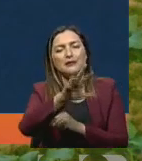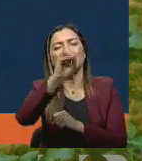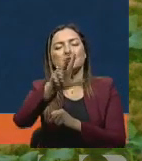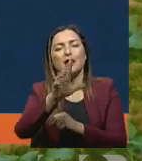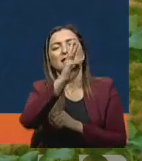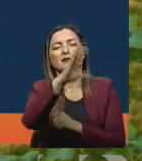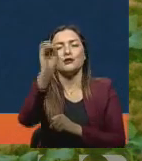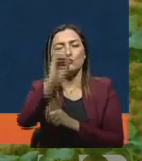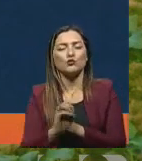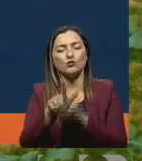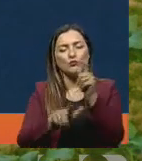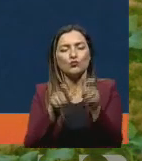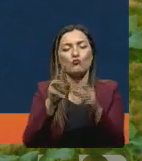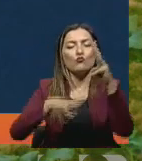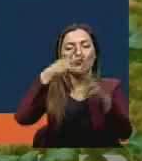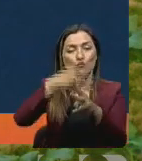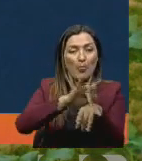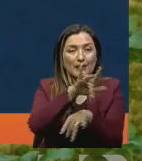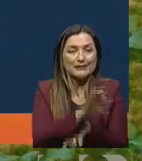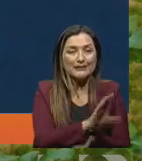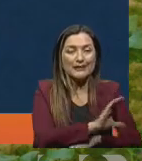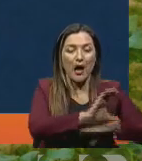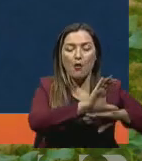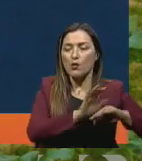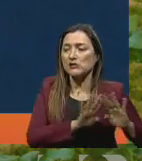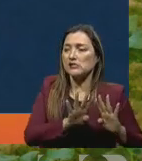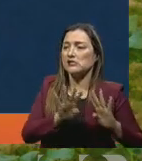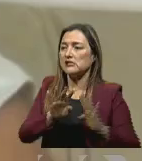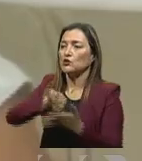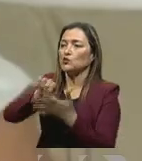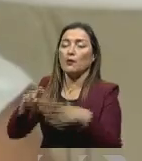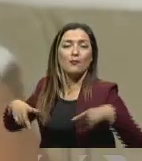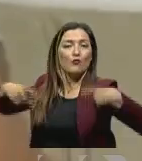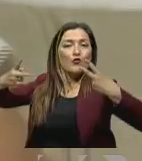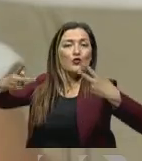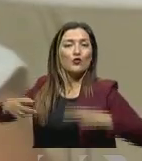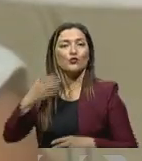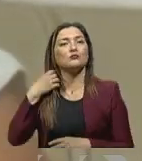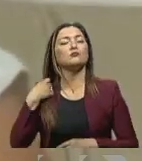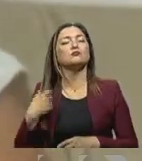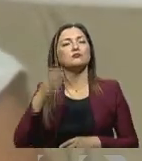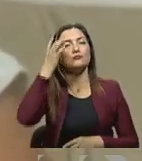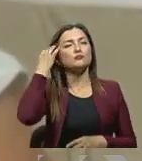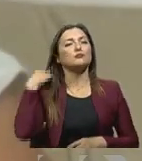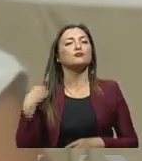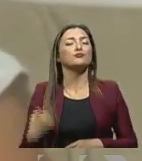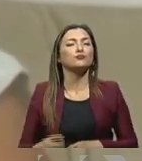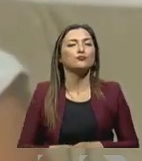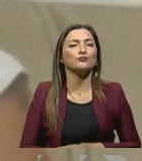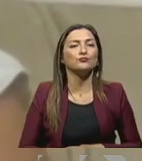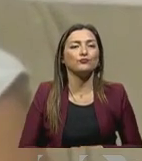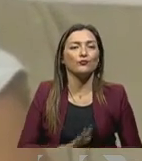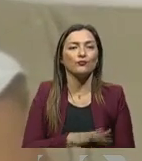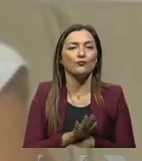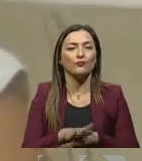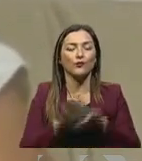mundial abandonará el campo y se trasladará a las ciudades cuando hablamos de hábitat y sobre todo cuando